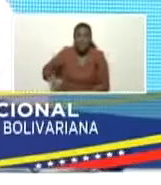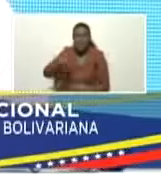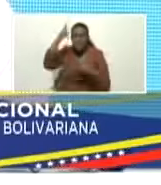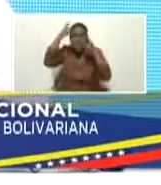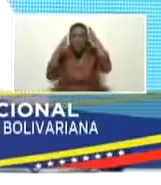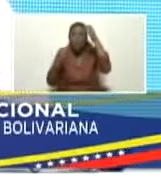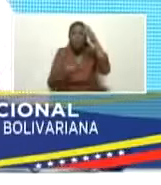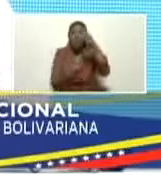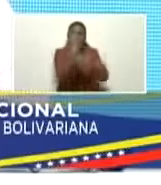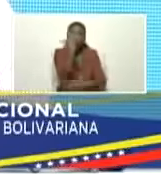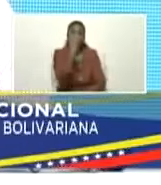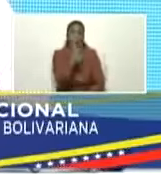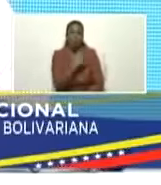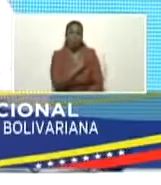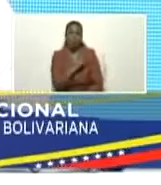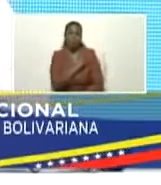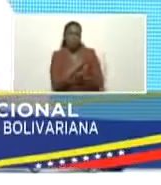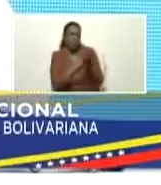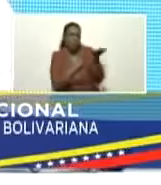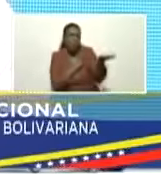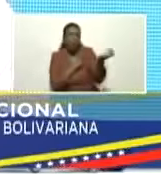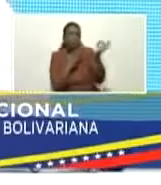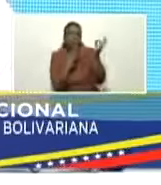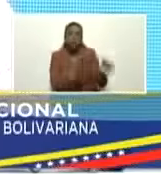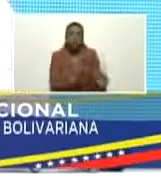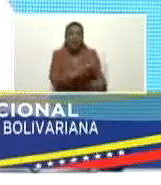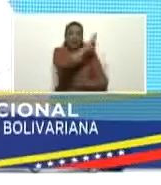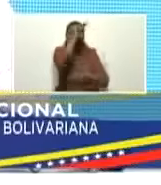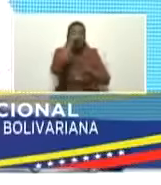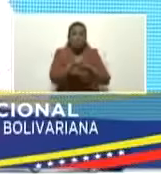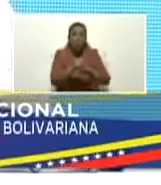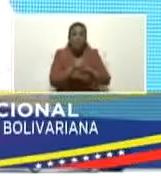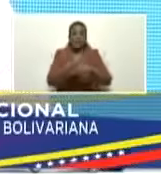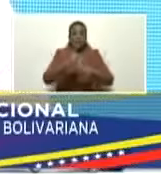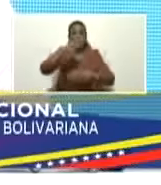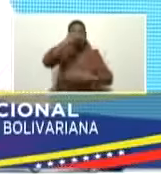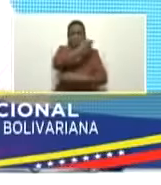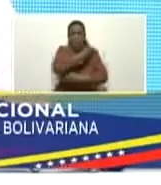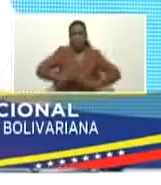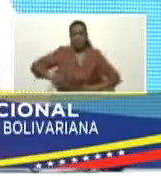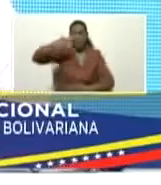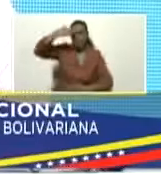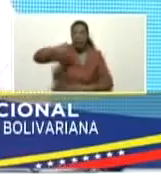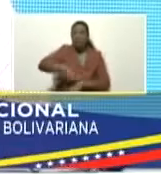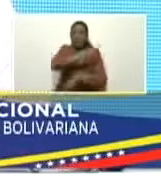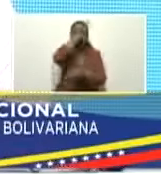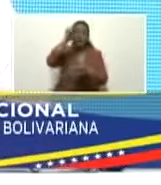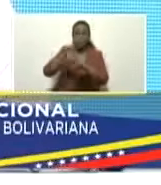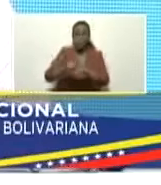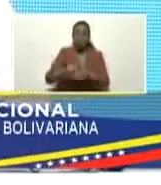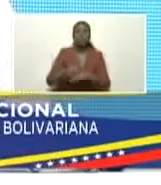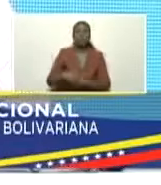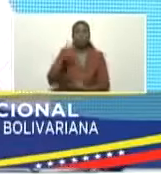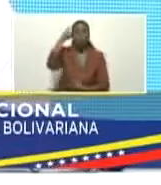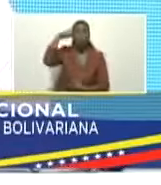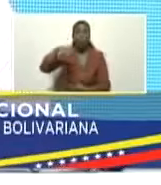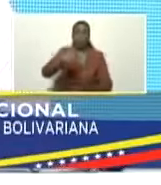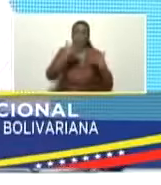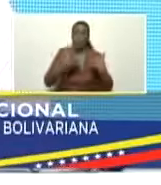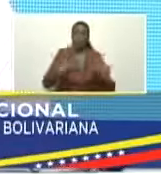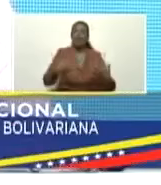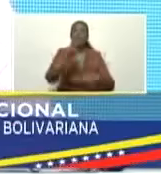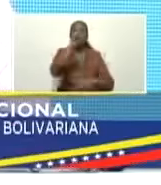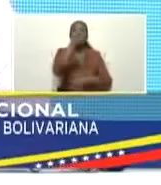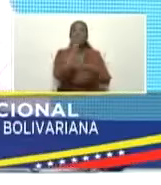fundó la Universidad Nacional de la Fuerza Armada. Hoy gloriosa